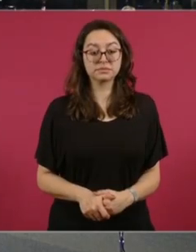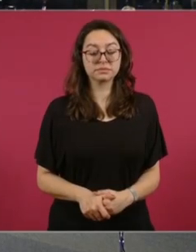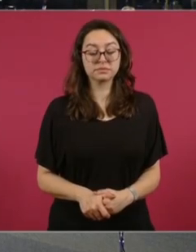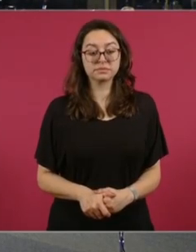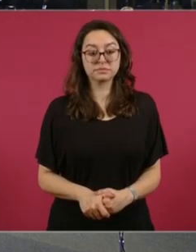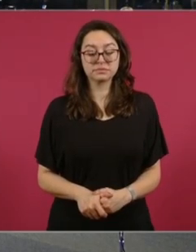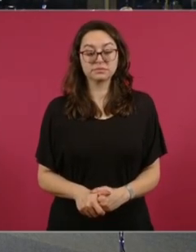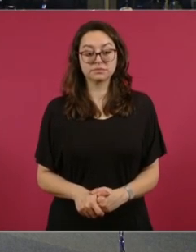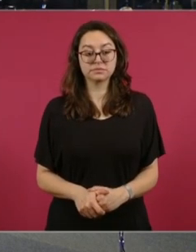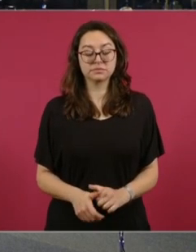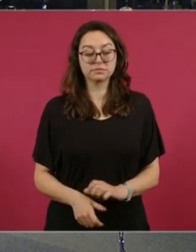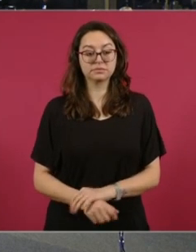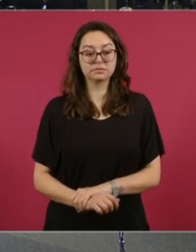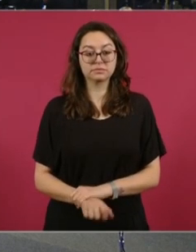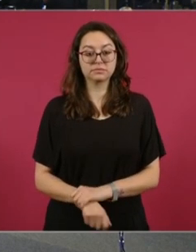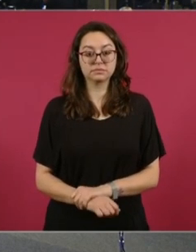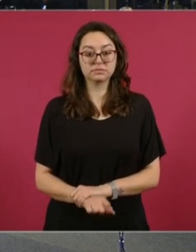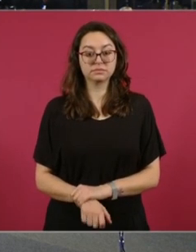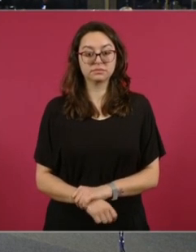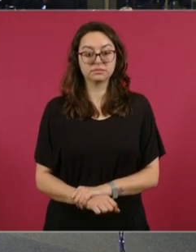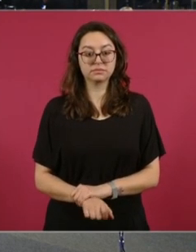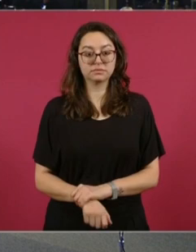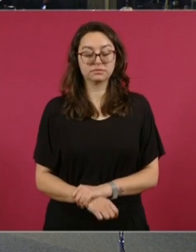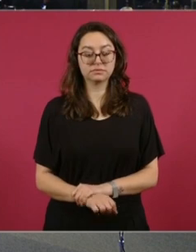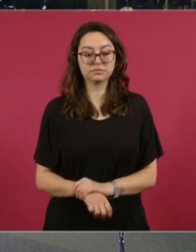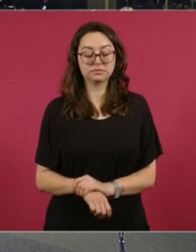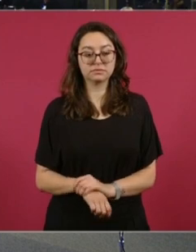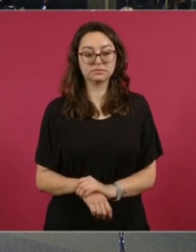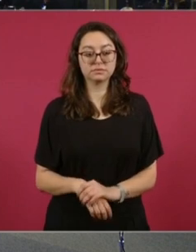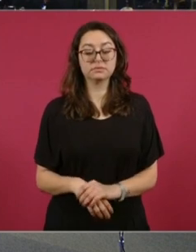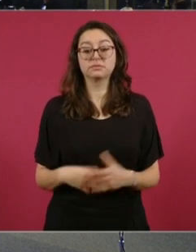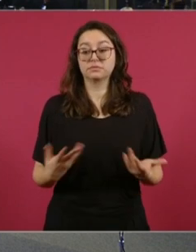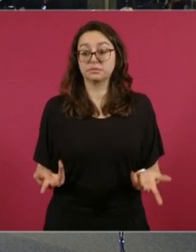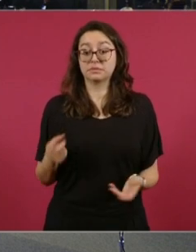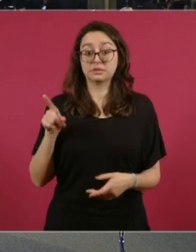Todos, porque estamos hablando de millones,